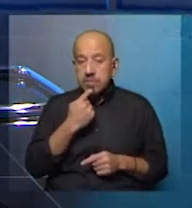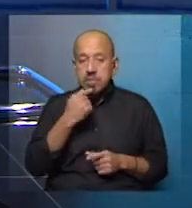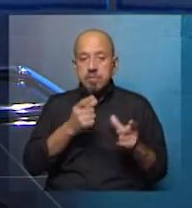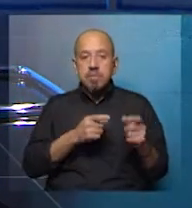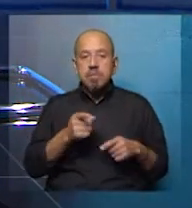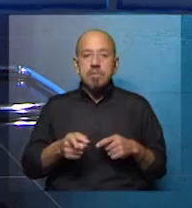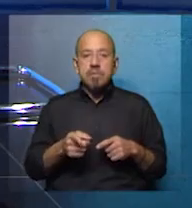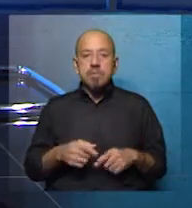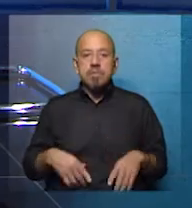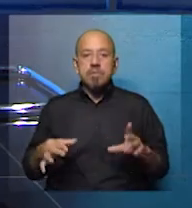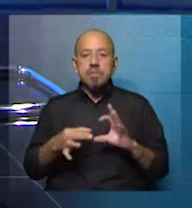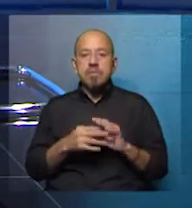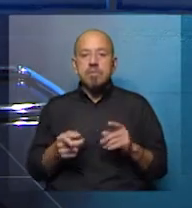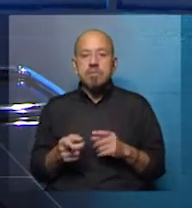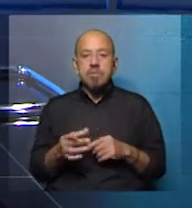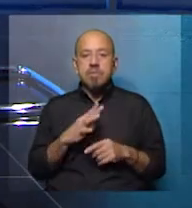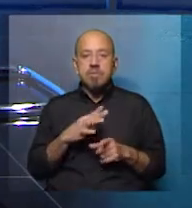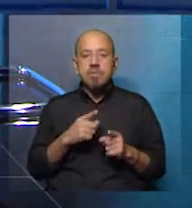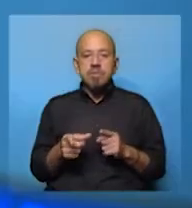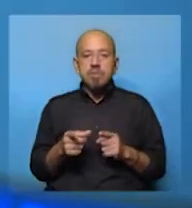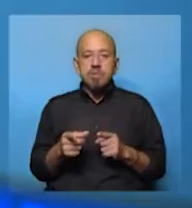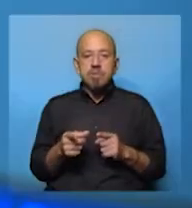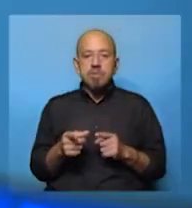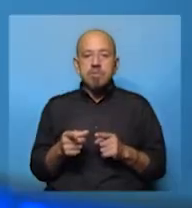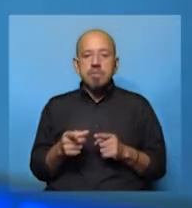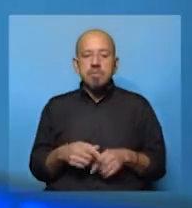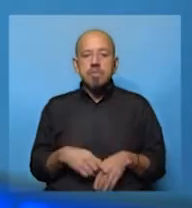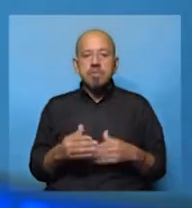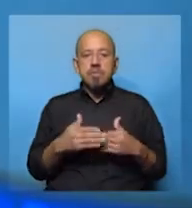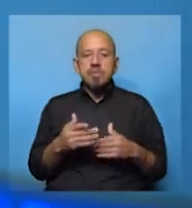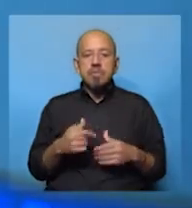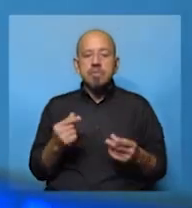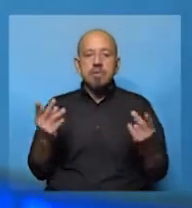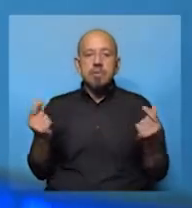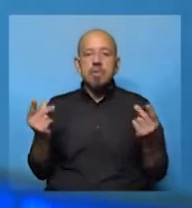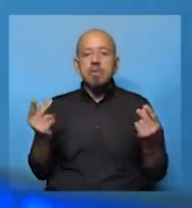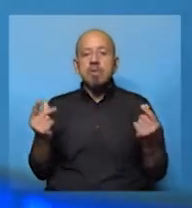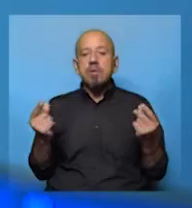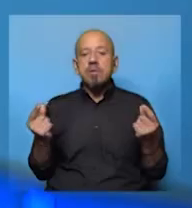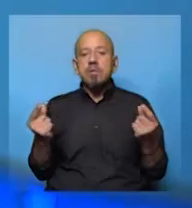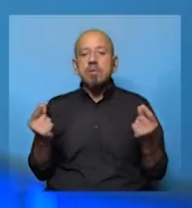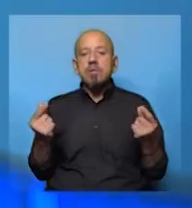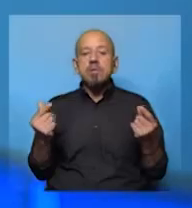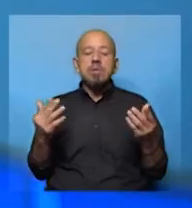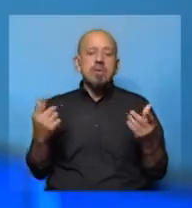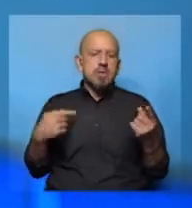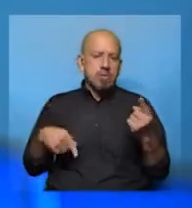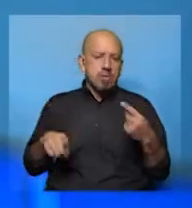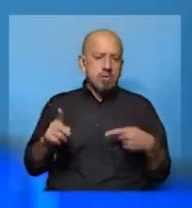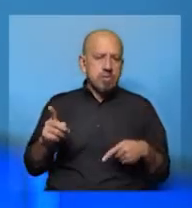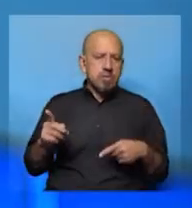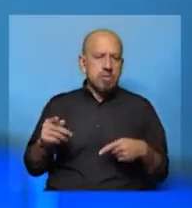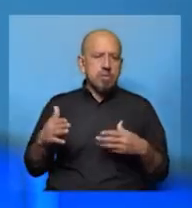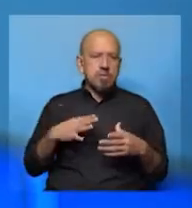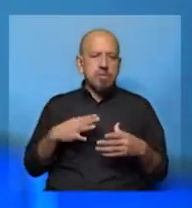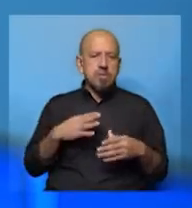estaban vinculadas con una boca que había del otro lado cerquita de la española o sea es el mantenimiento Entonces es